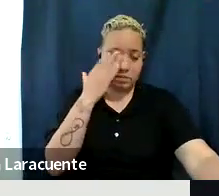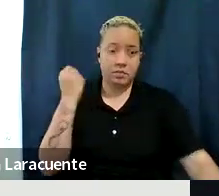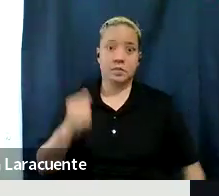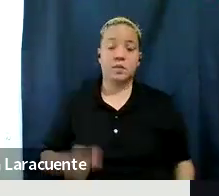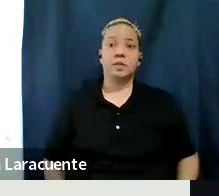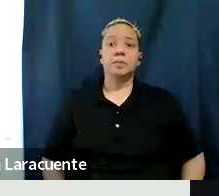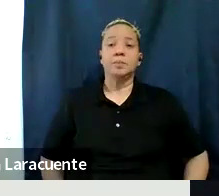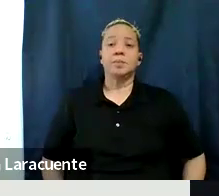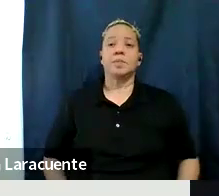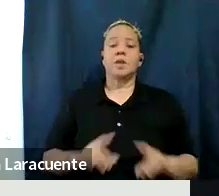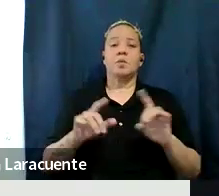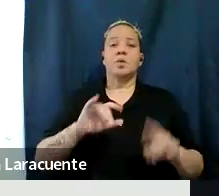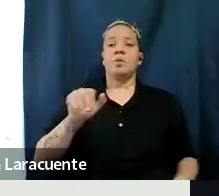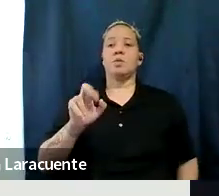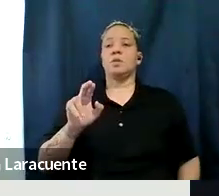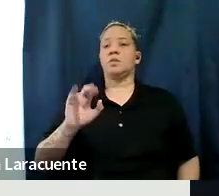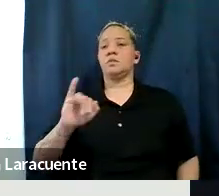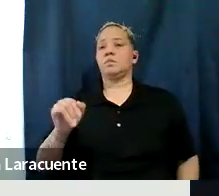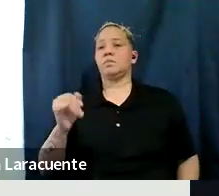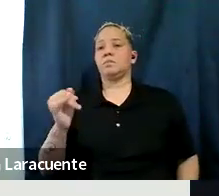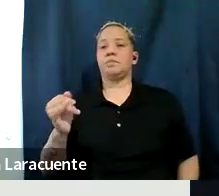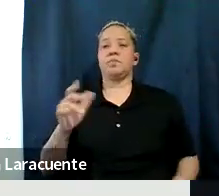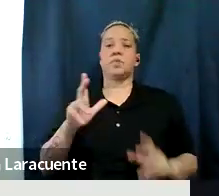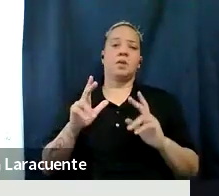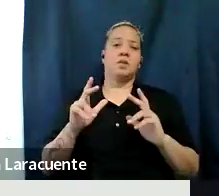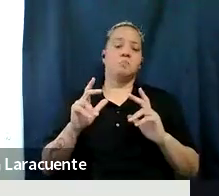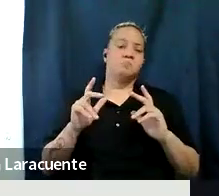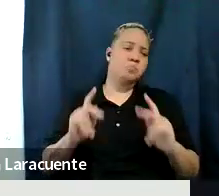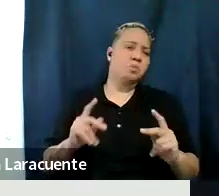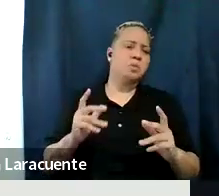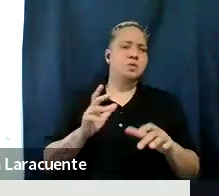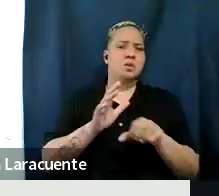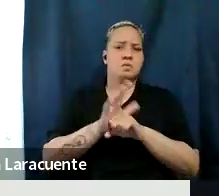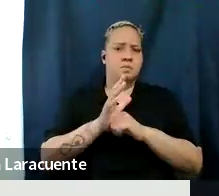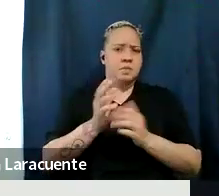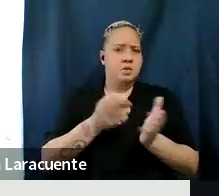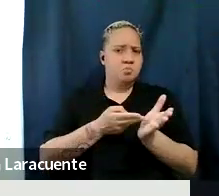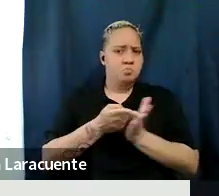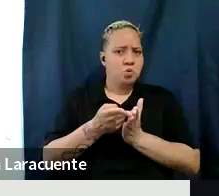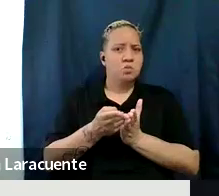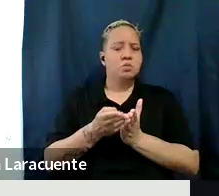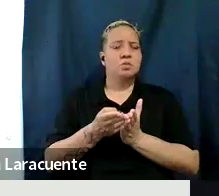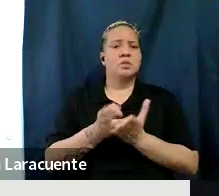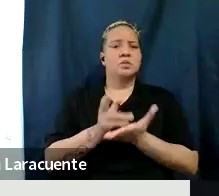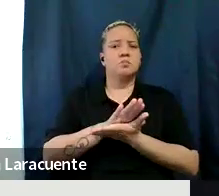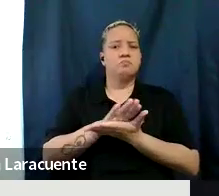Pero Juan Ramón Jiménez, que fue una persona bastante honesta, bastante limpia,